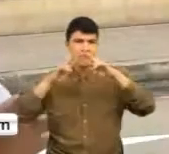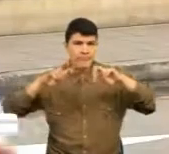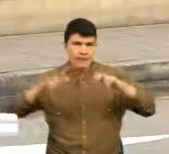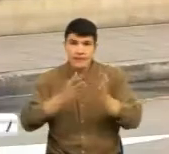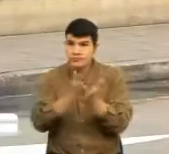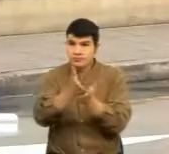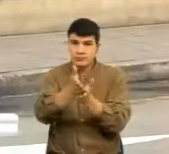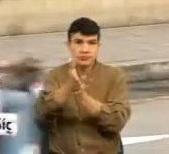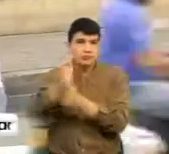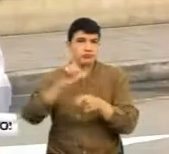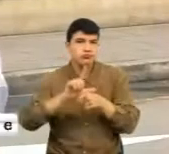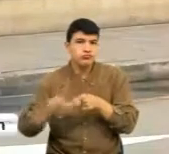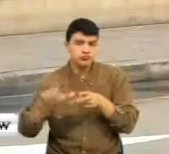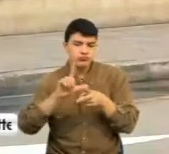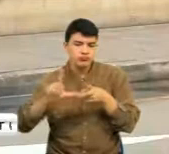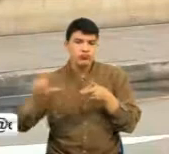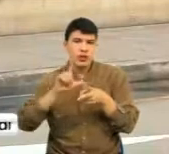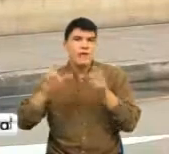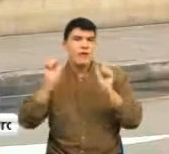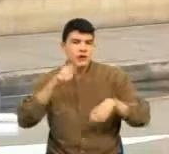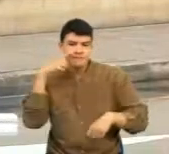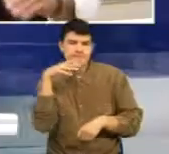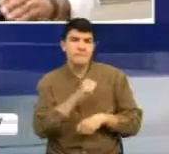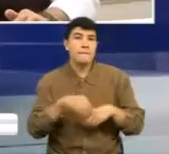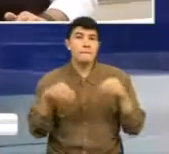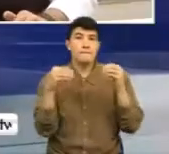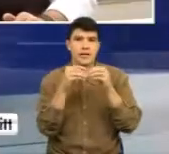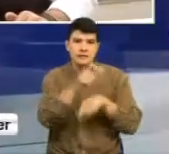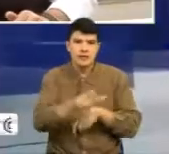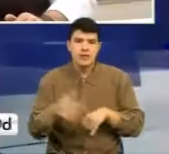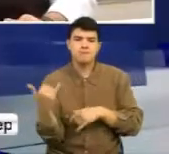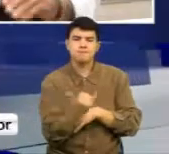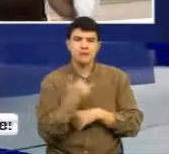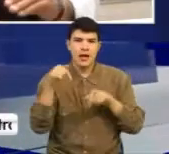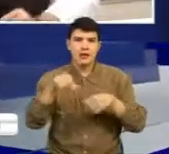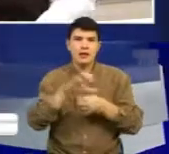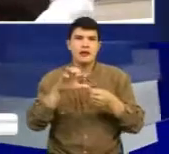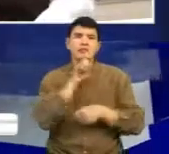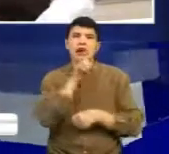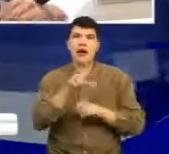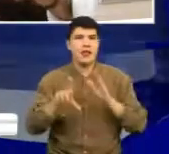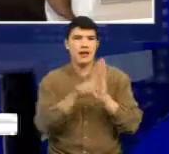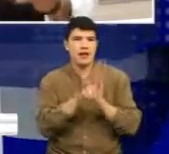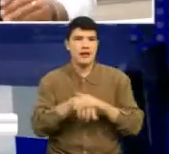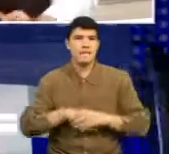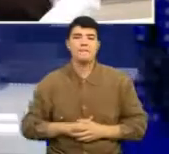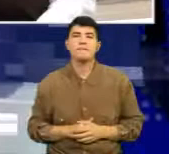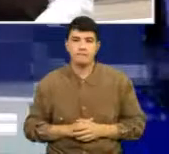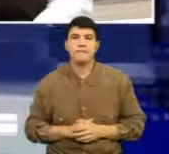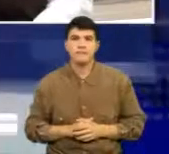durante estos días para tratar de detectar a más personas que se encuentran aquí de manera ilegal en la ciudad de bucaramanga han